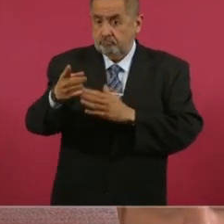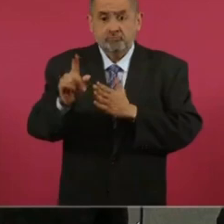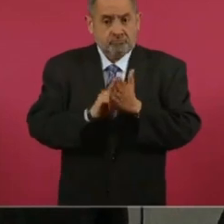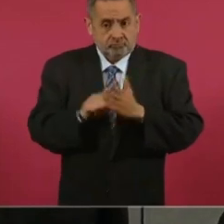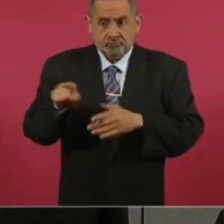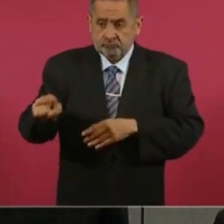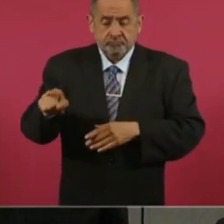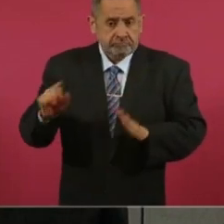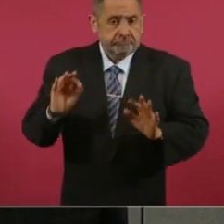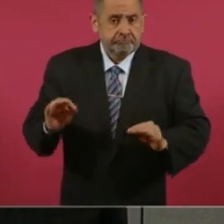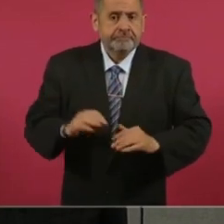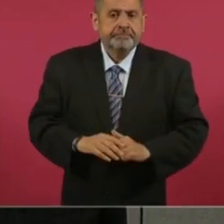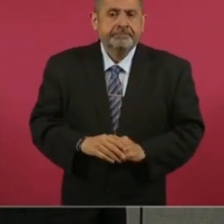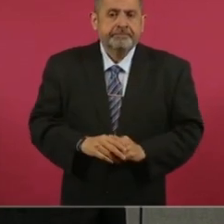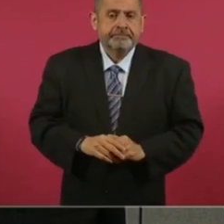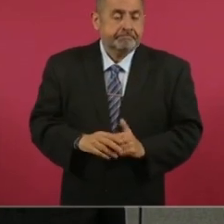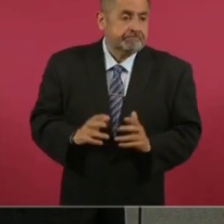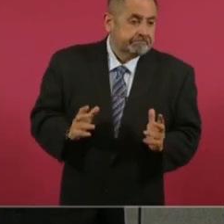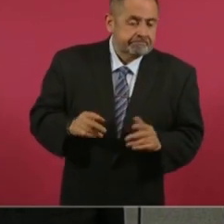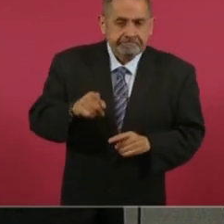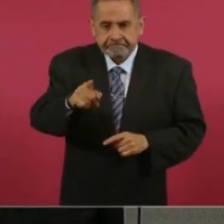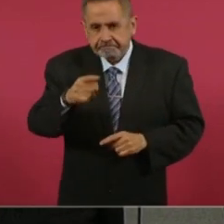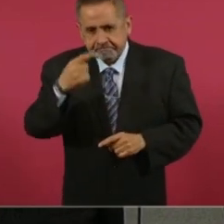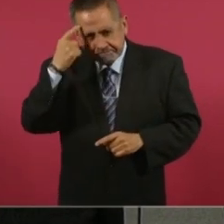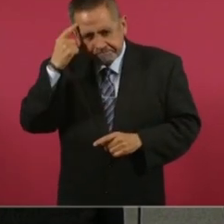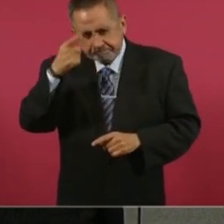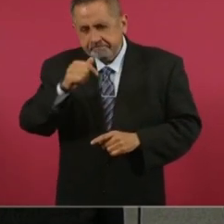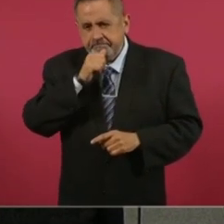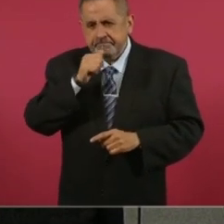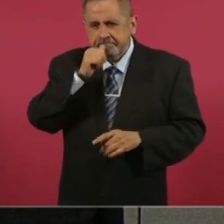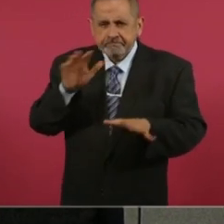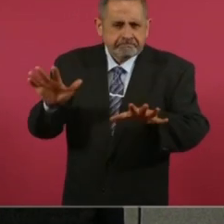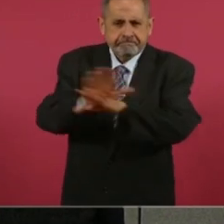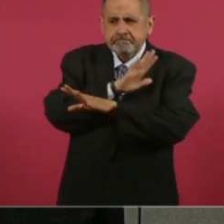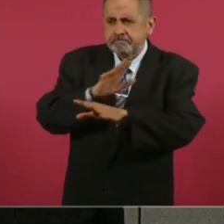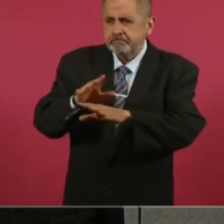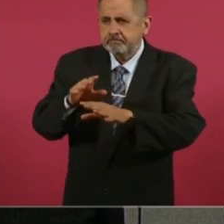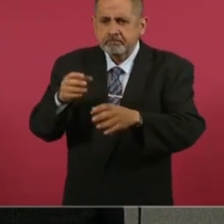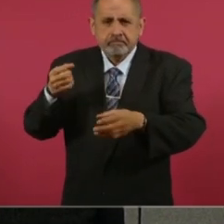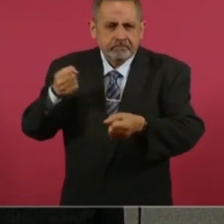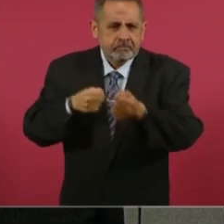próximo. Entonces, no va a haber movimiento